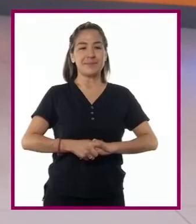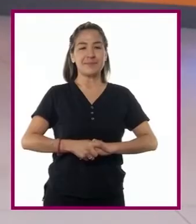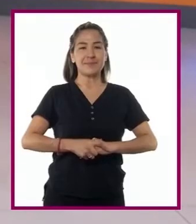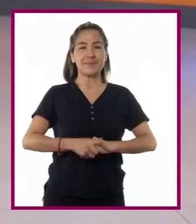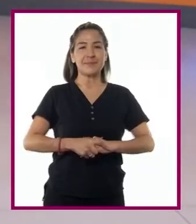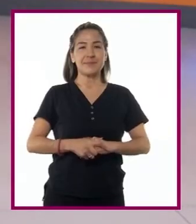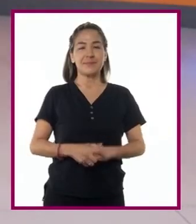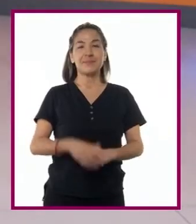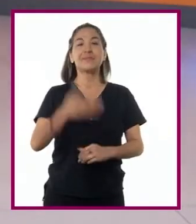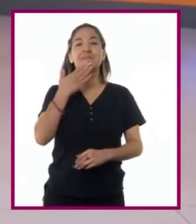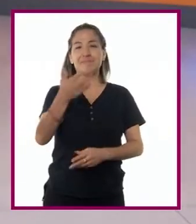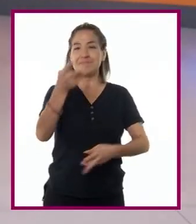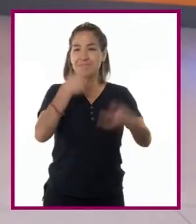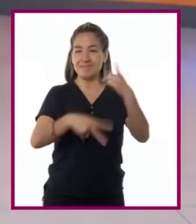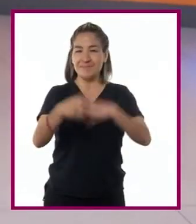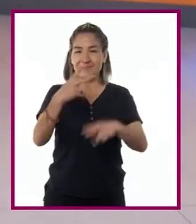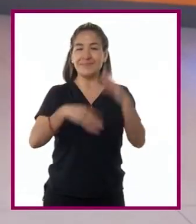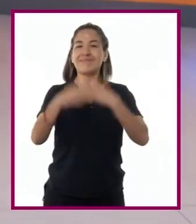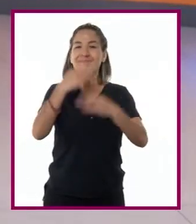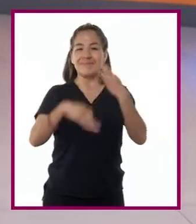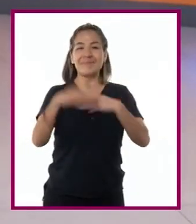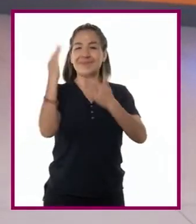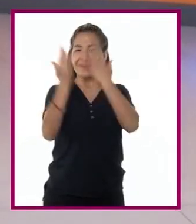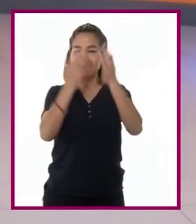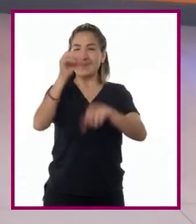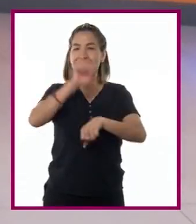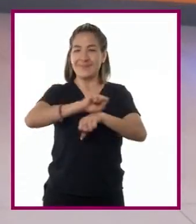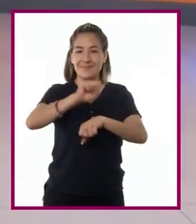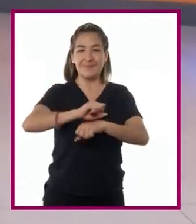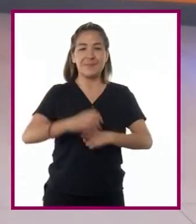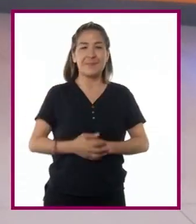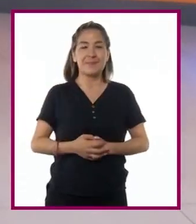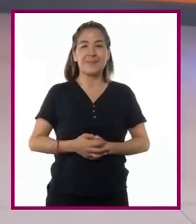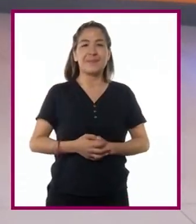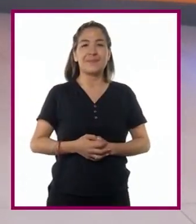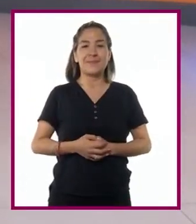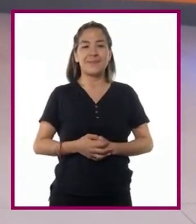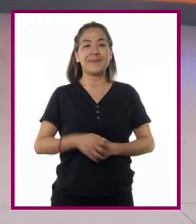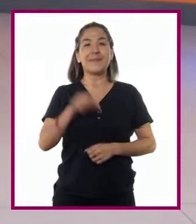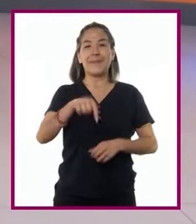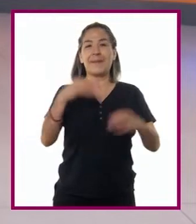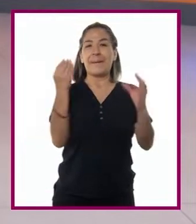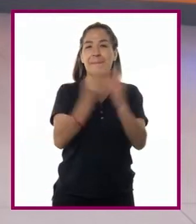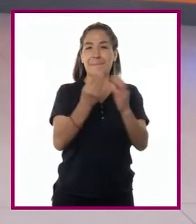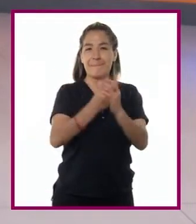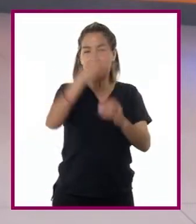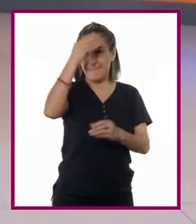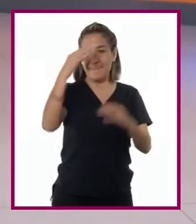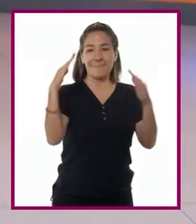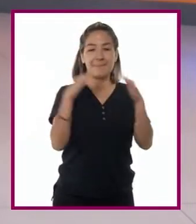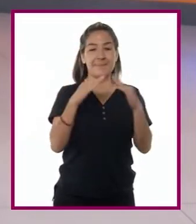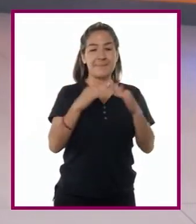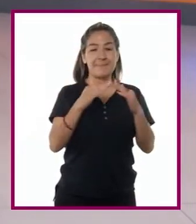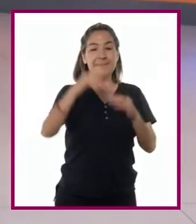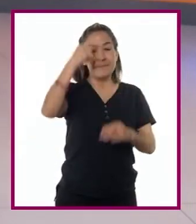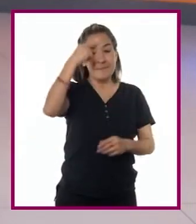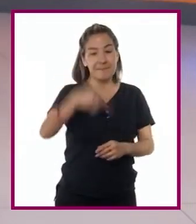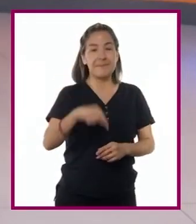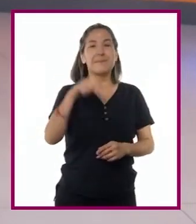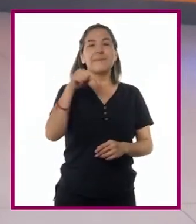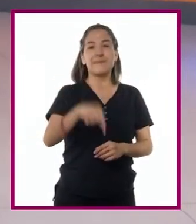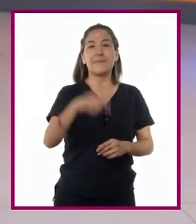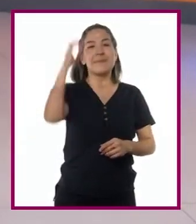bienvenidas y bienvenidos estudiantes de secundaria. Es un placer estar aquí con ustedes en una sesión más de Aprende en Casa para la asignatura